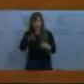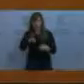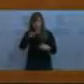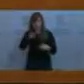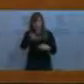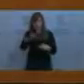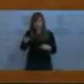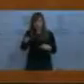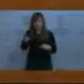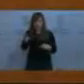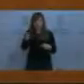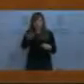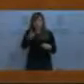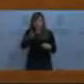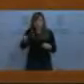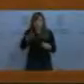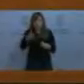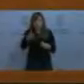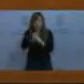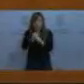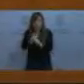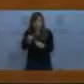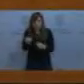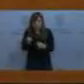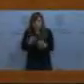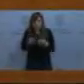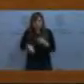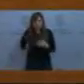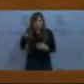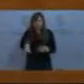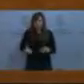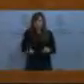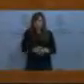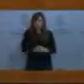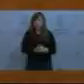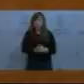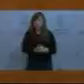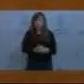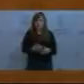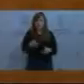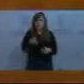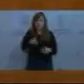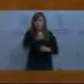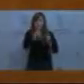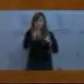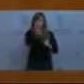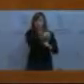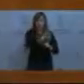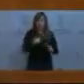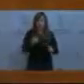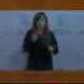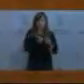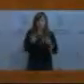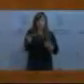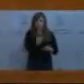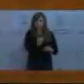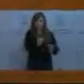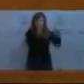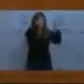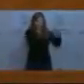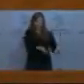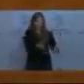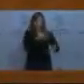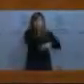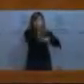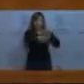determinante y los resultados obtenidos fueron determinantes. Bien, pues ahora yo en esta interpelación le pido, va a usted a